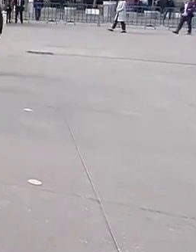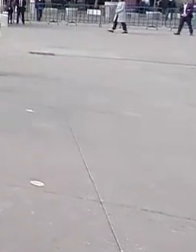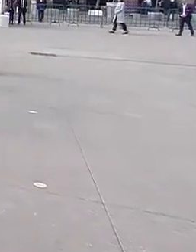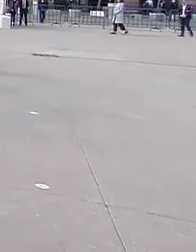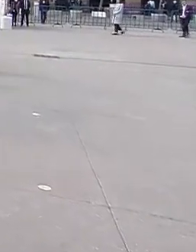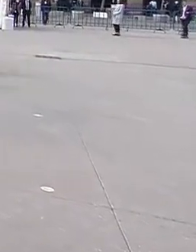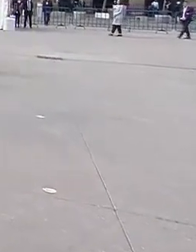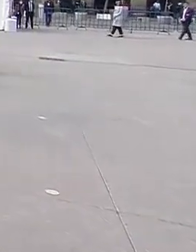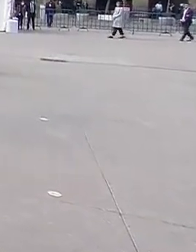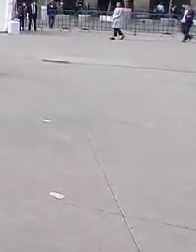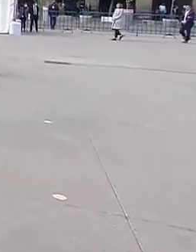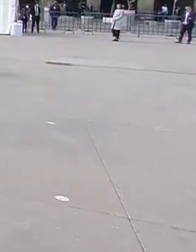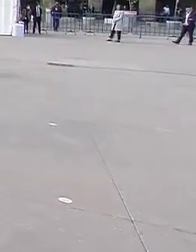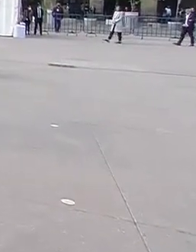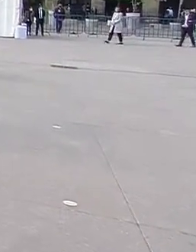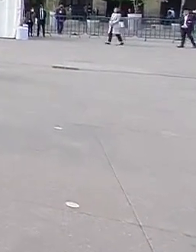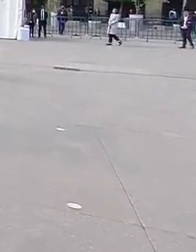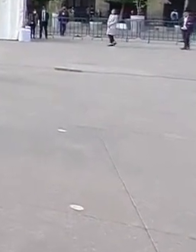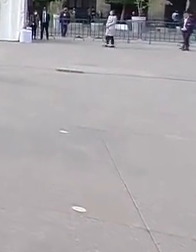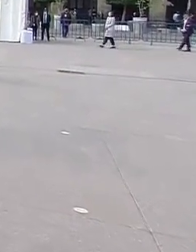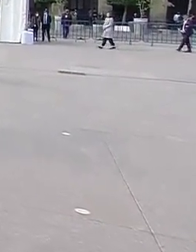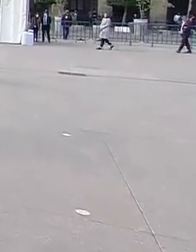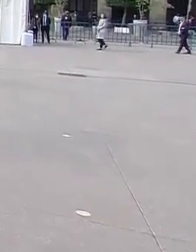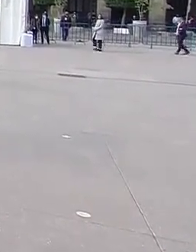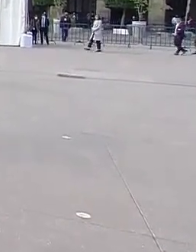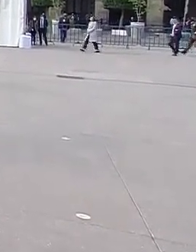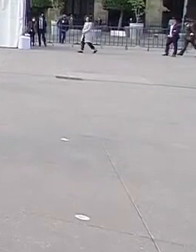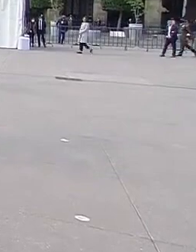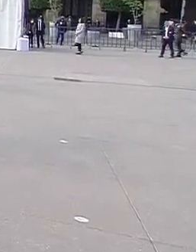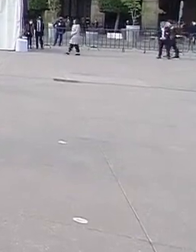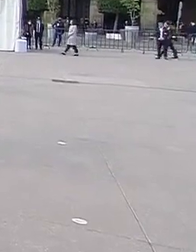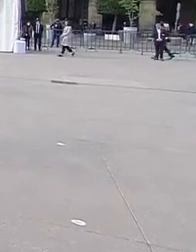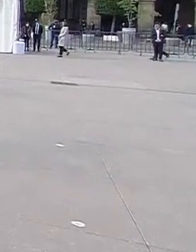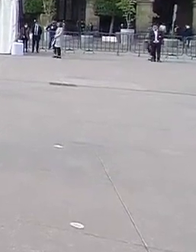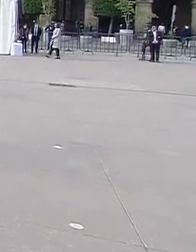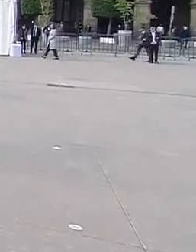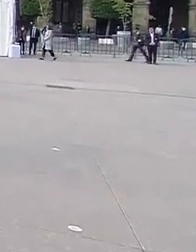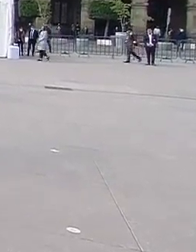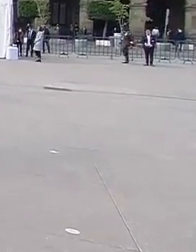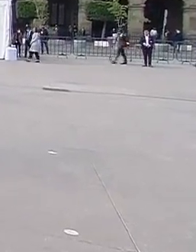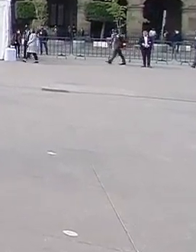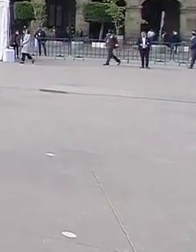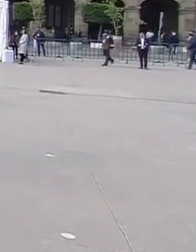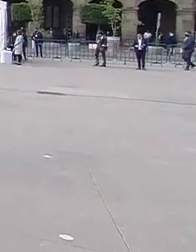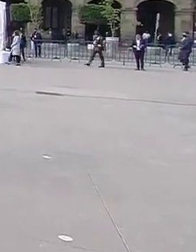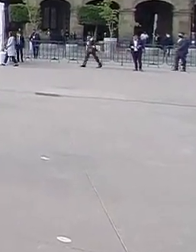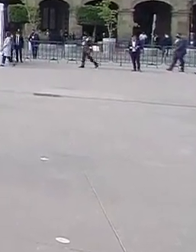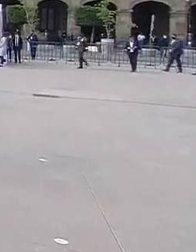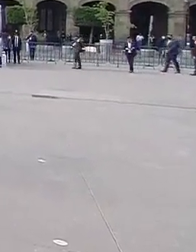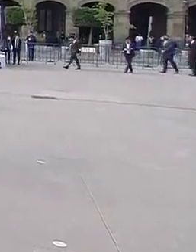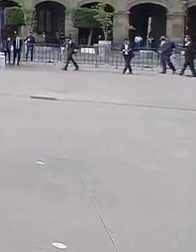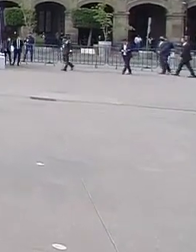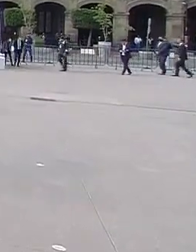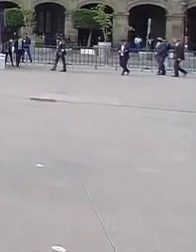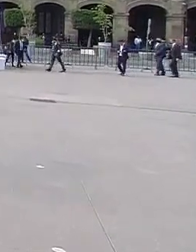Finaliza esta ceremonia agradeciendo la asistencia del presidente de México y personalidades que lo acompañaron. Muy buenos días.